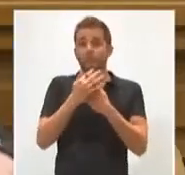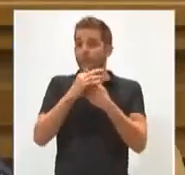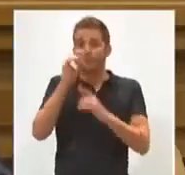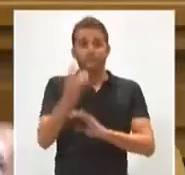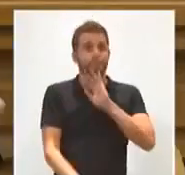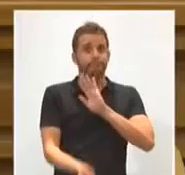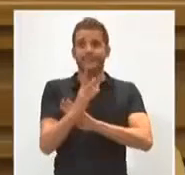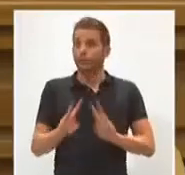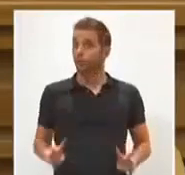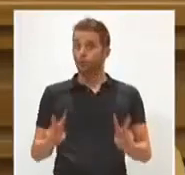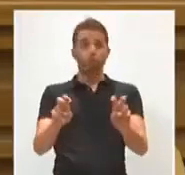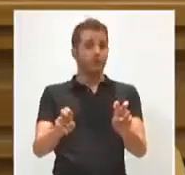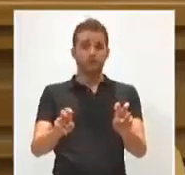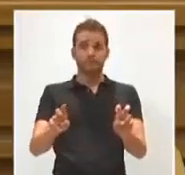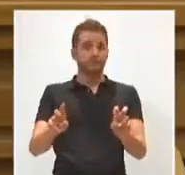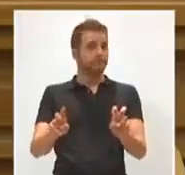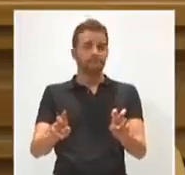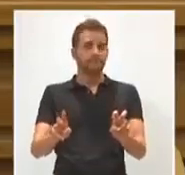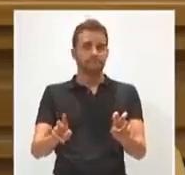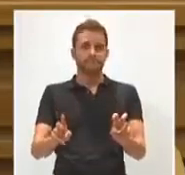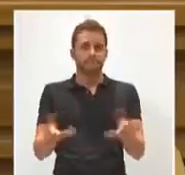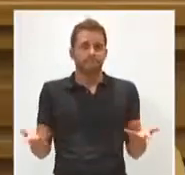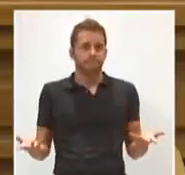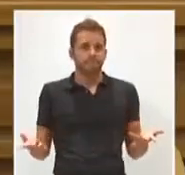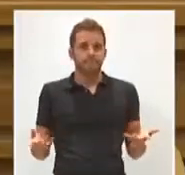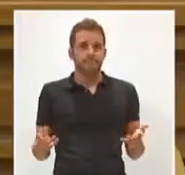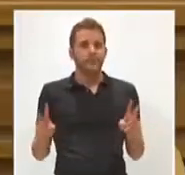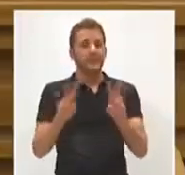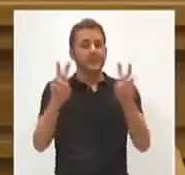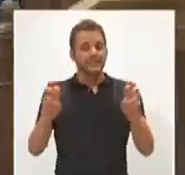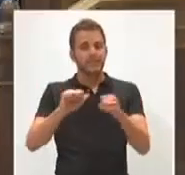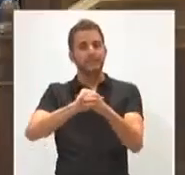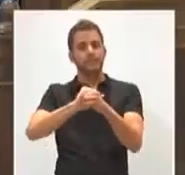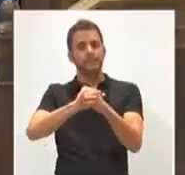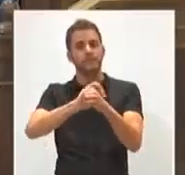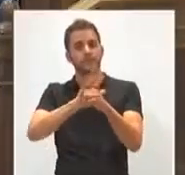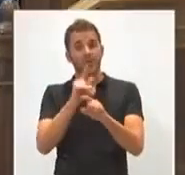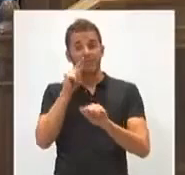absolutamente sorprendente creo que en materia de pandemia